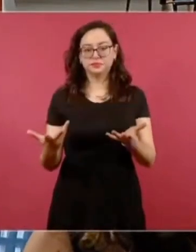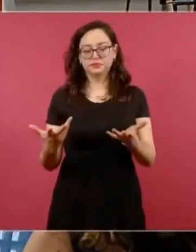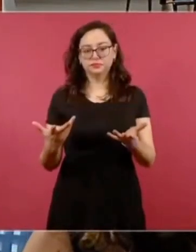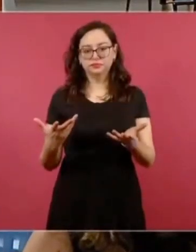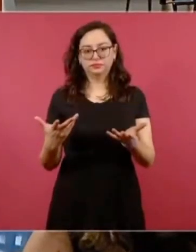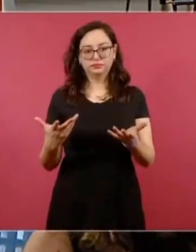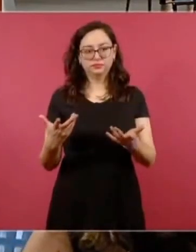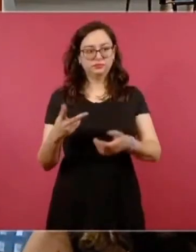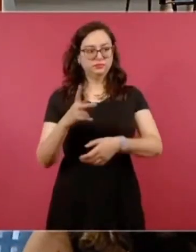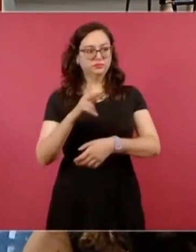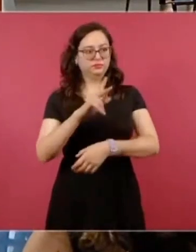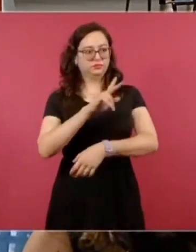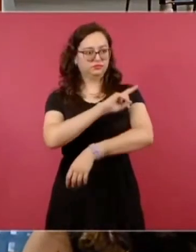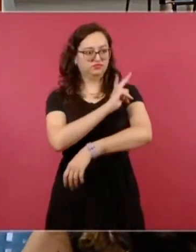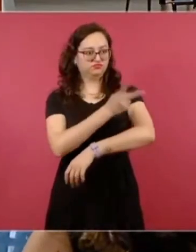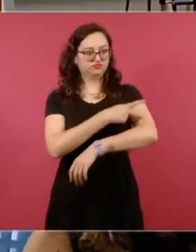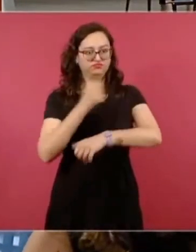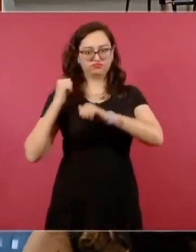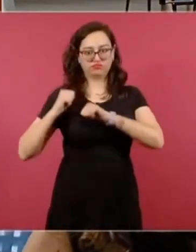distantes al poder. No.